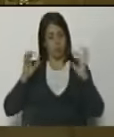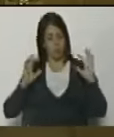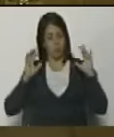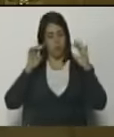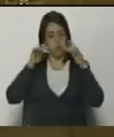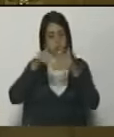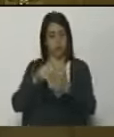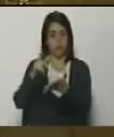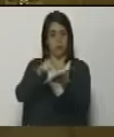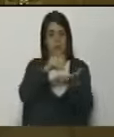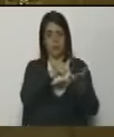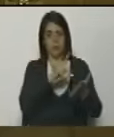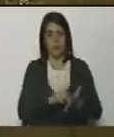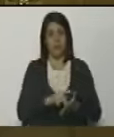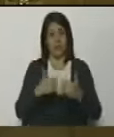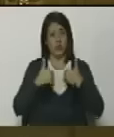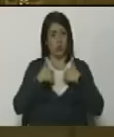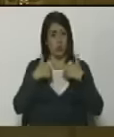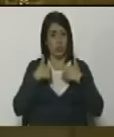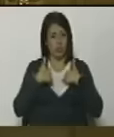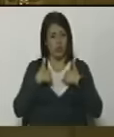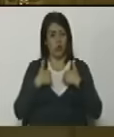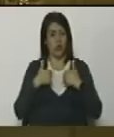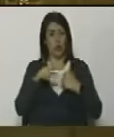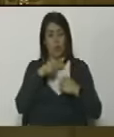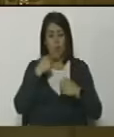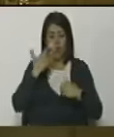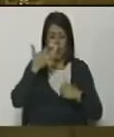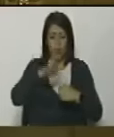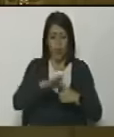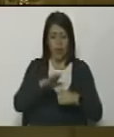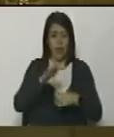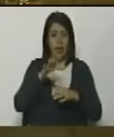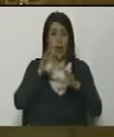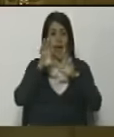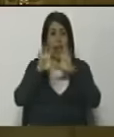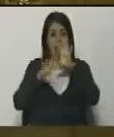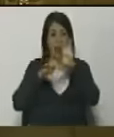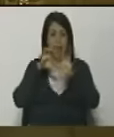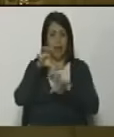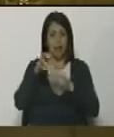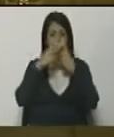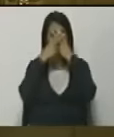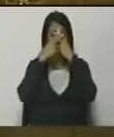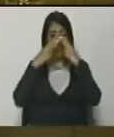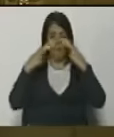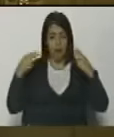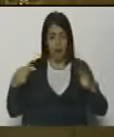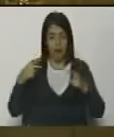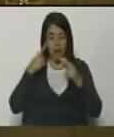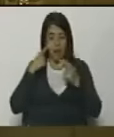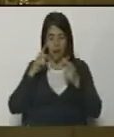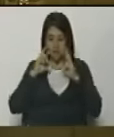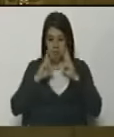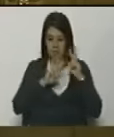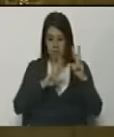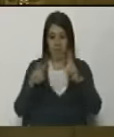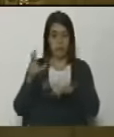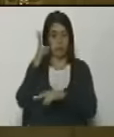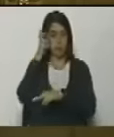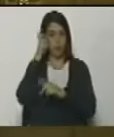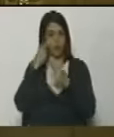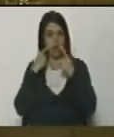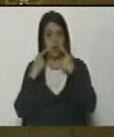para presenciar martirio, agonía y muerte de un inocente animal en un salvaje espectáculo que, óigase